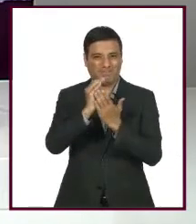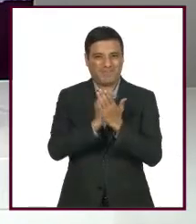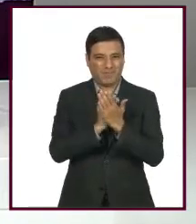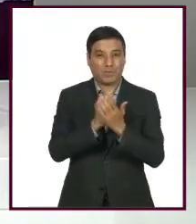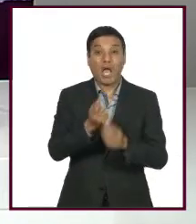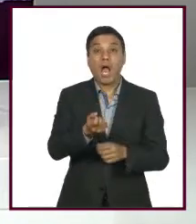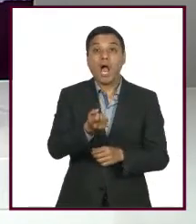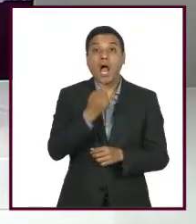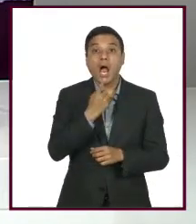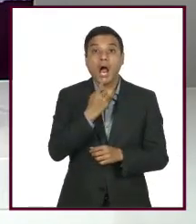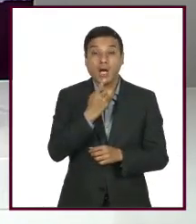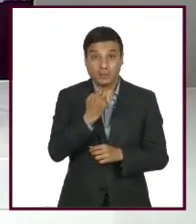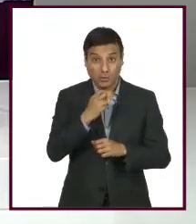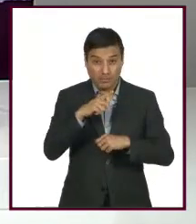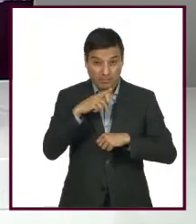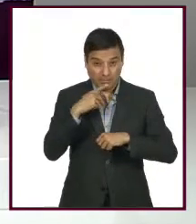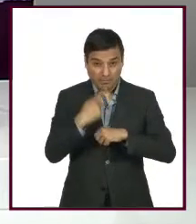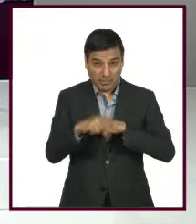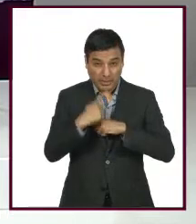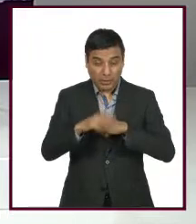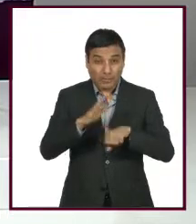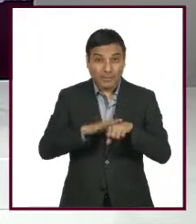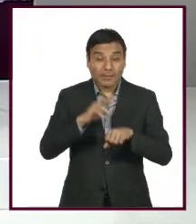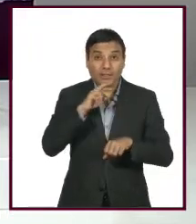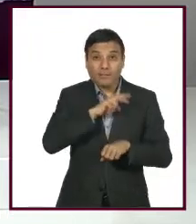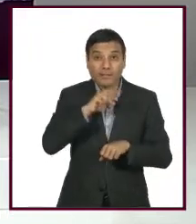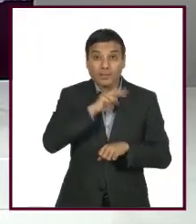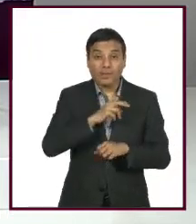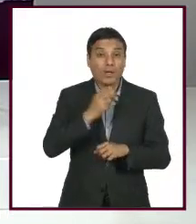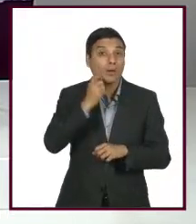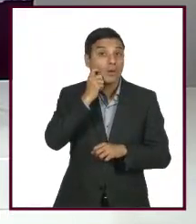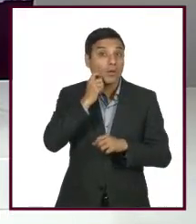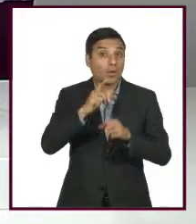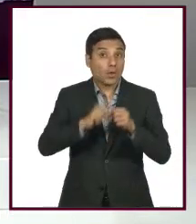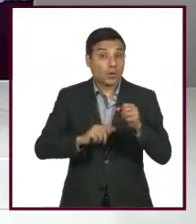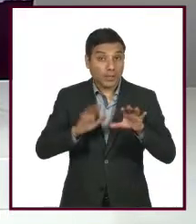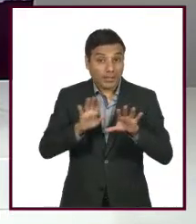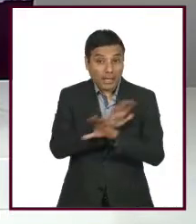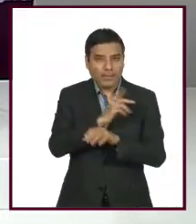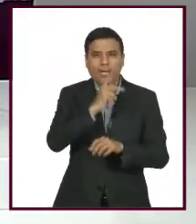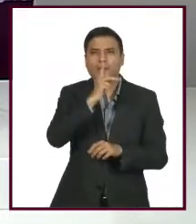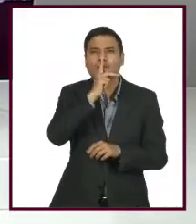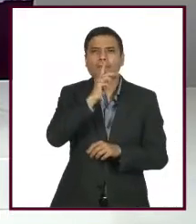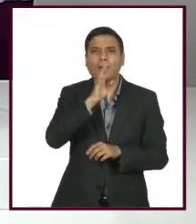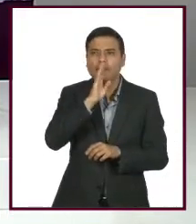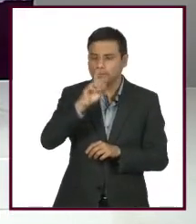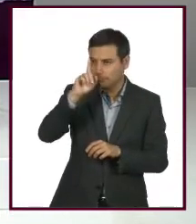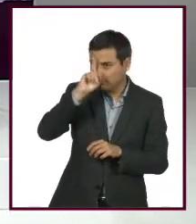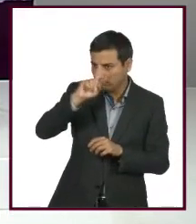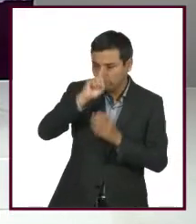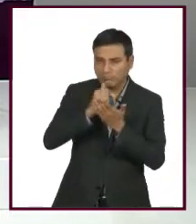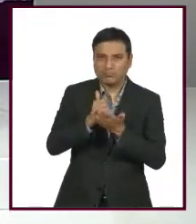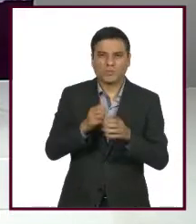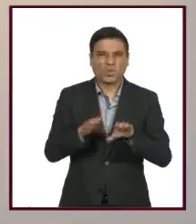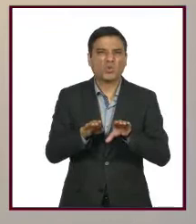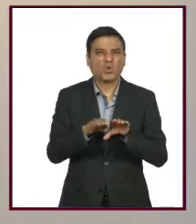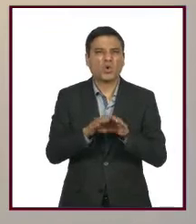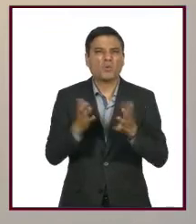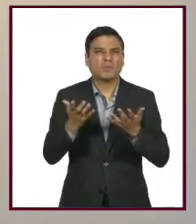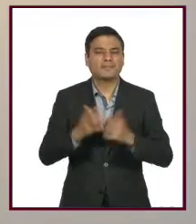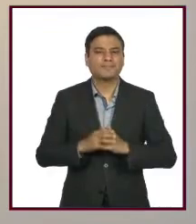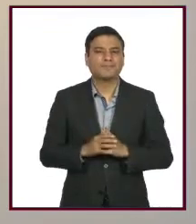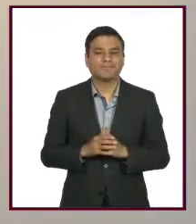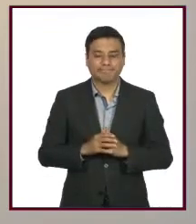la piel les cambia, doctor? ¿Cómo concientizar al padre de familia para que atienda esta situación de sus hijos, si fuera el caso?